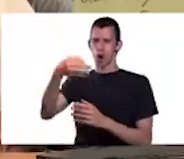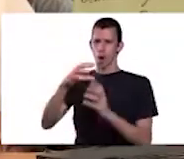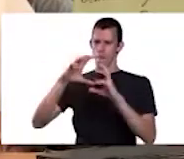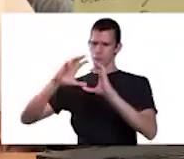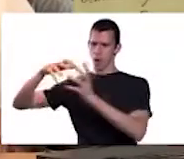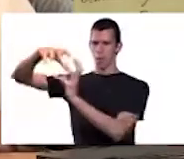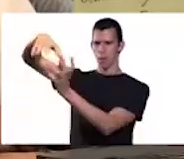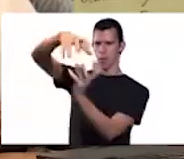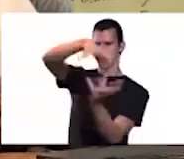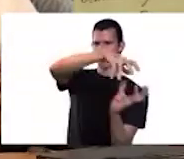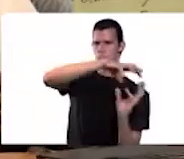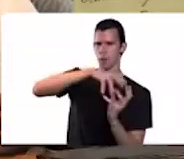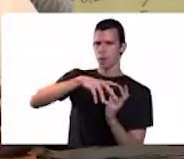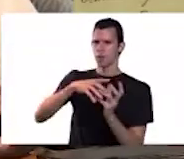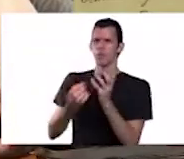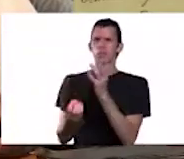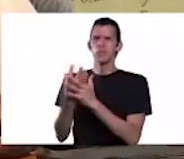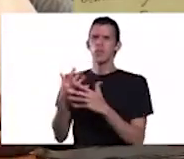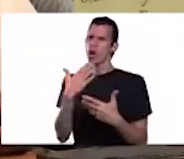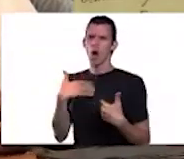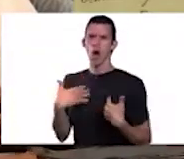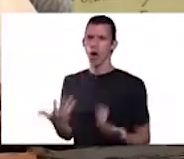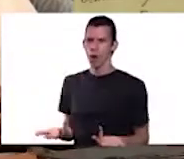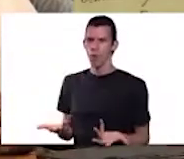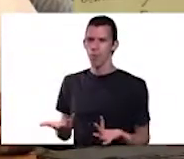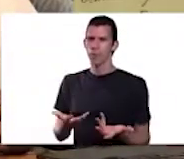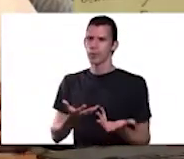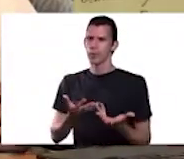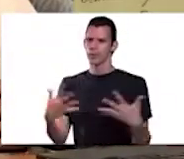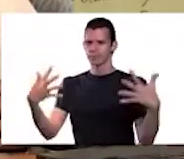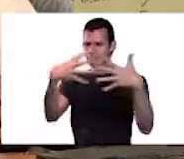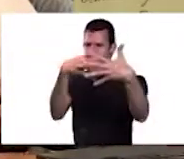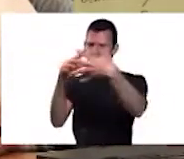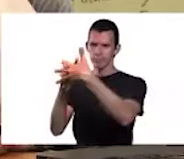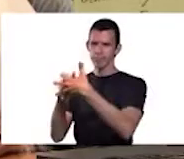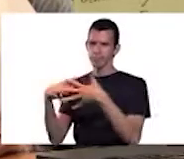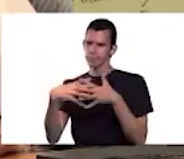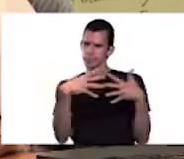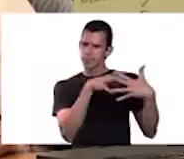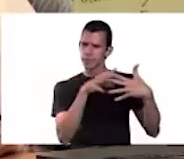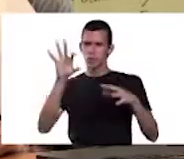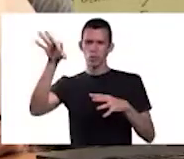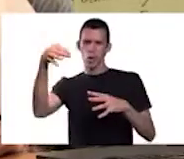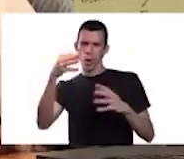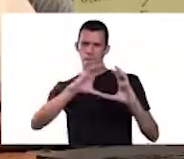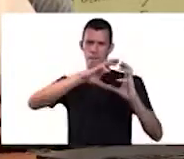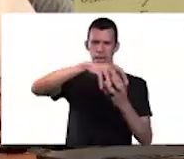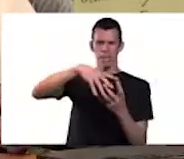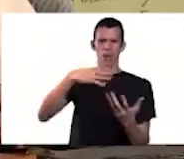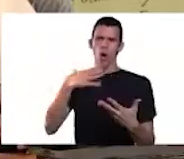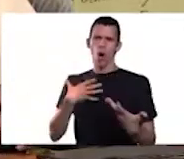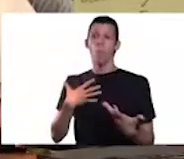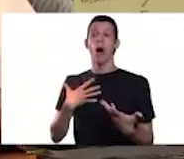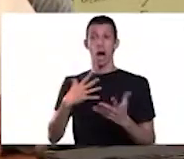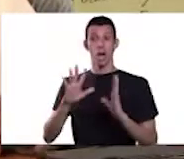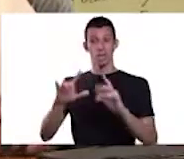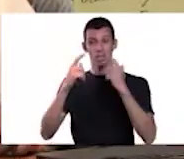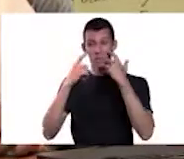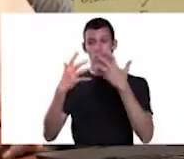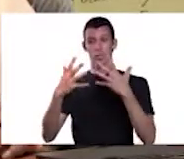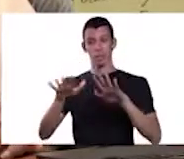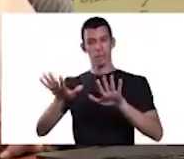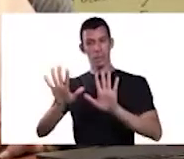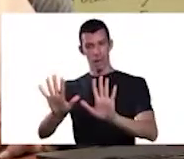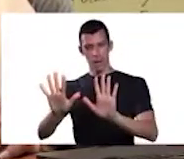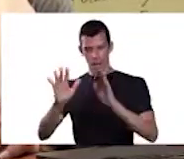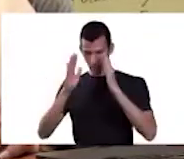y para destacar el origen y la estructura del sistema solar, por supuesto que tenemos que hacer un paréntesis, tenemos